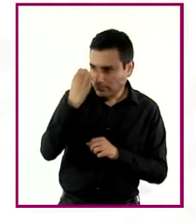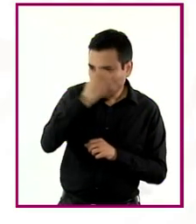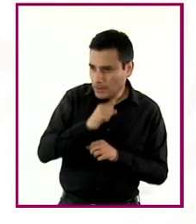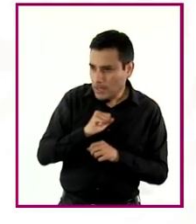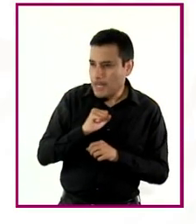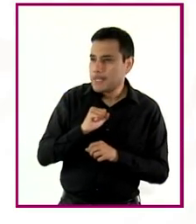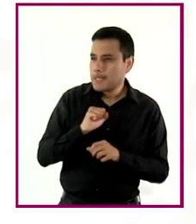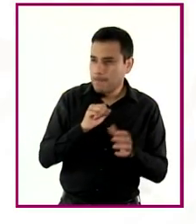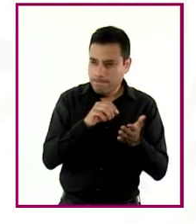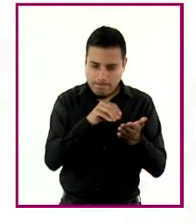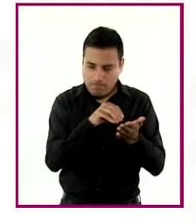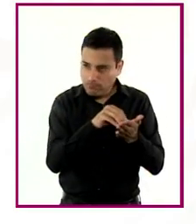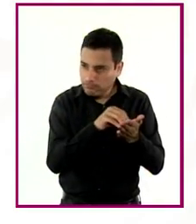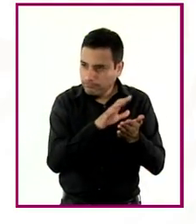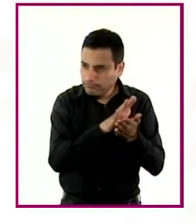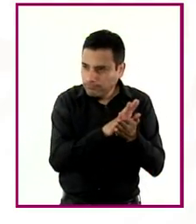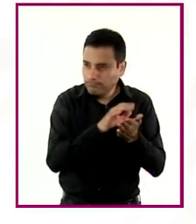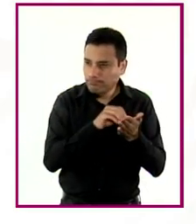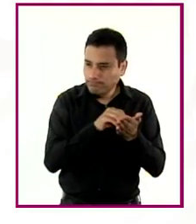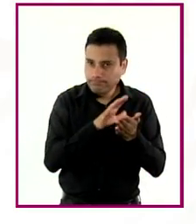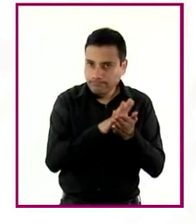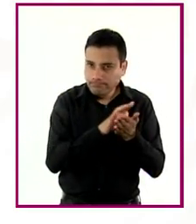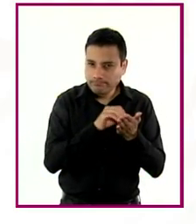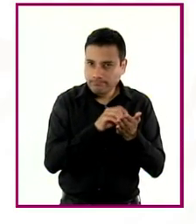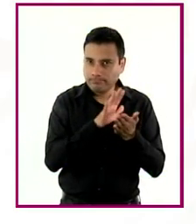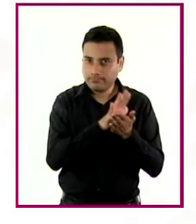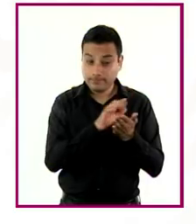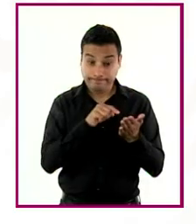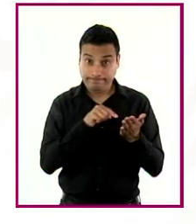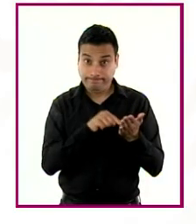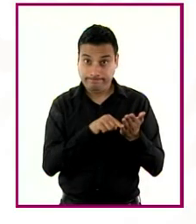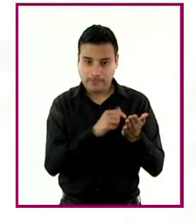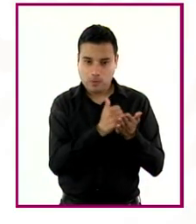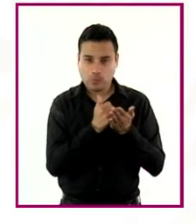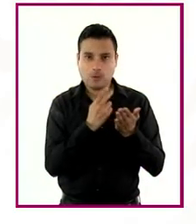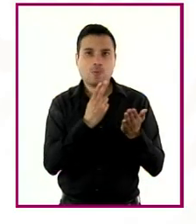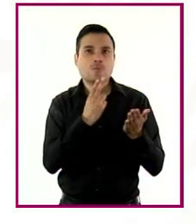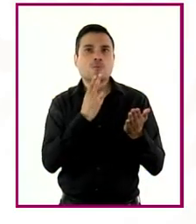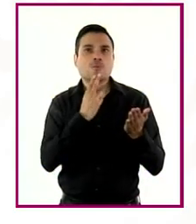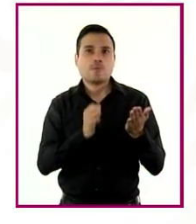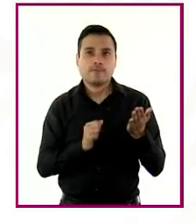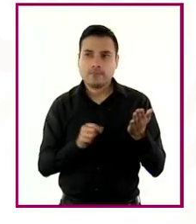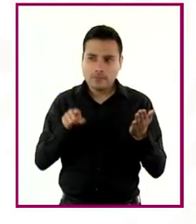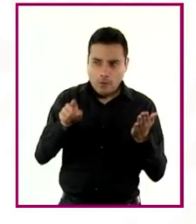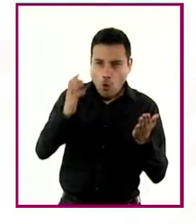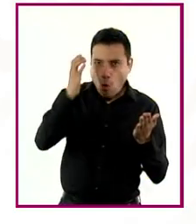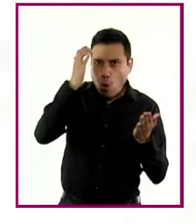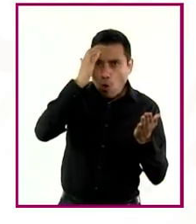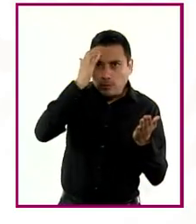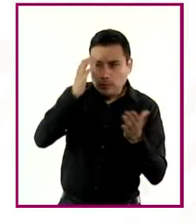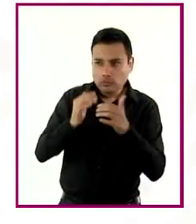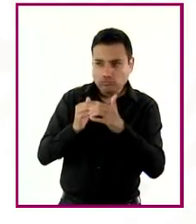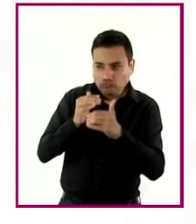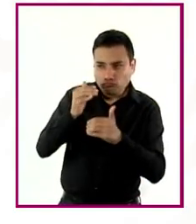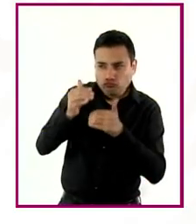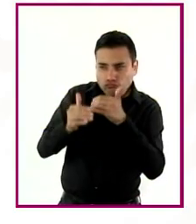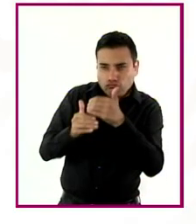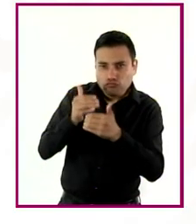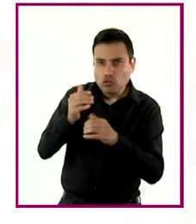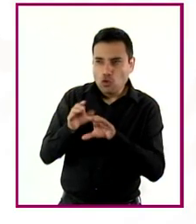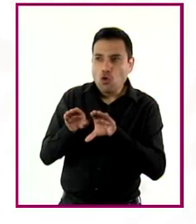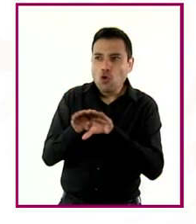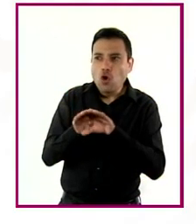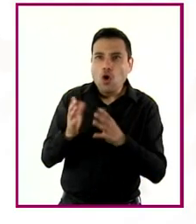que acompañe la observación y así nos ayude a valorar sus conocimientos sobre cada